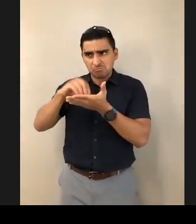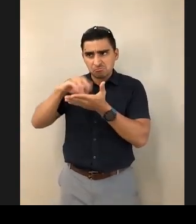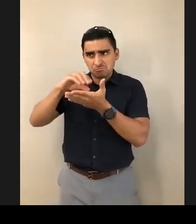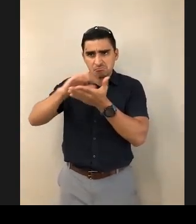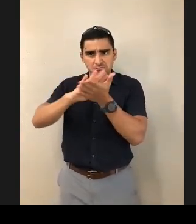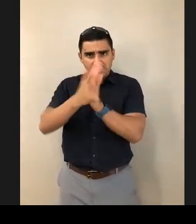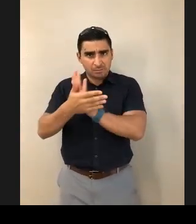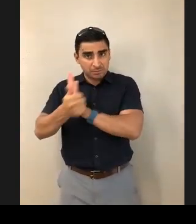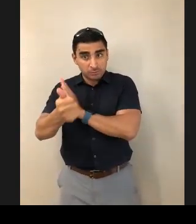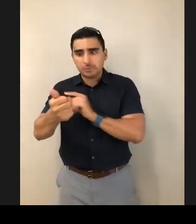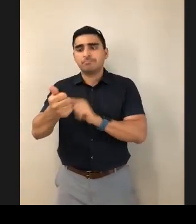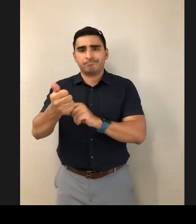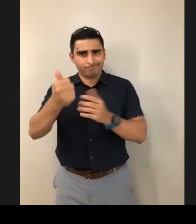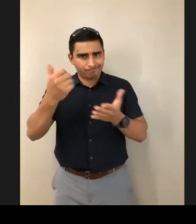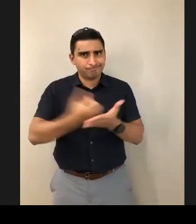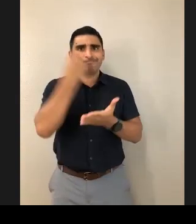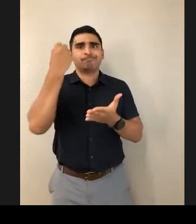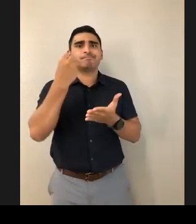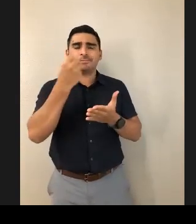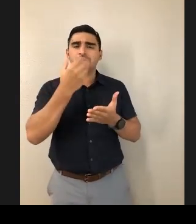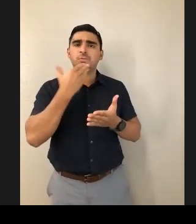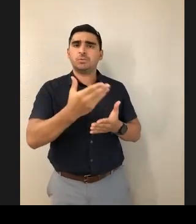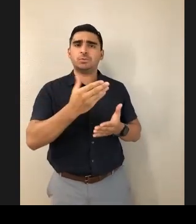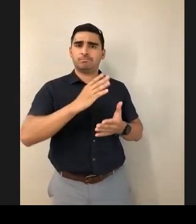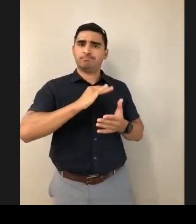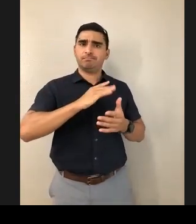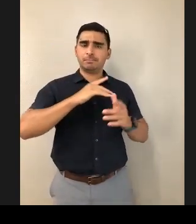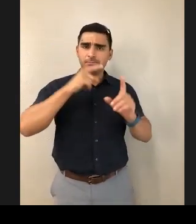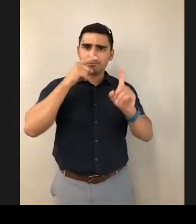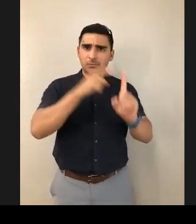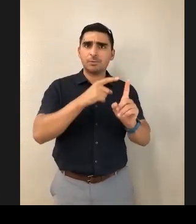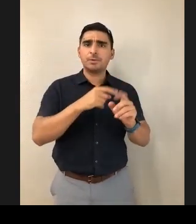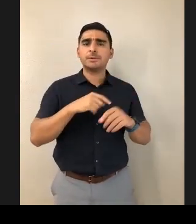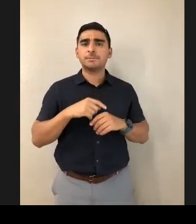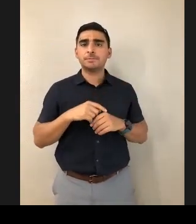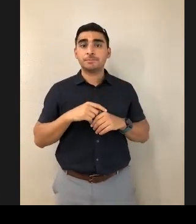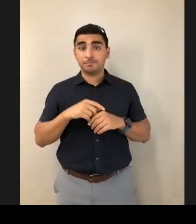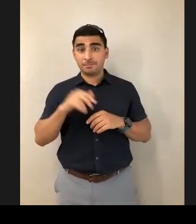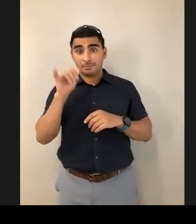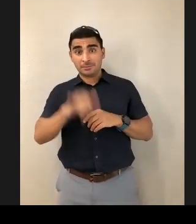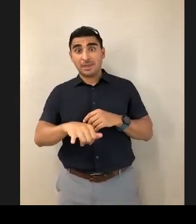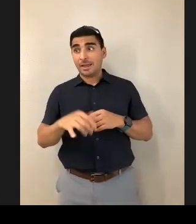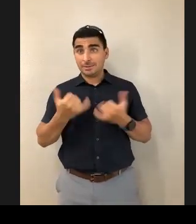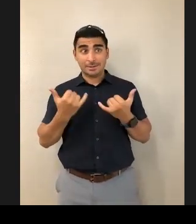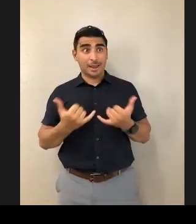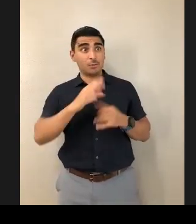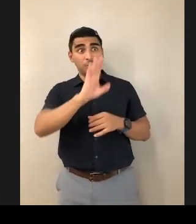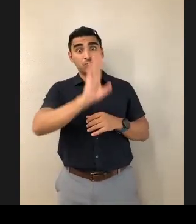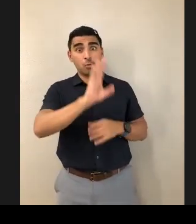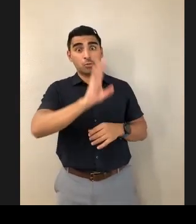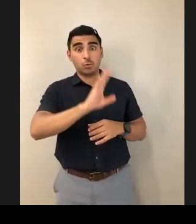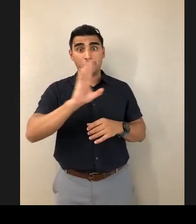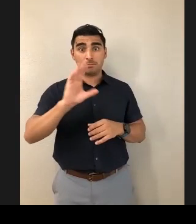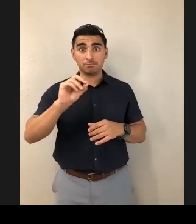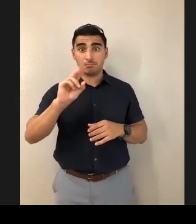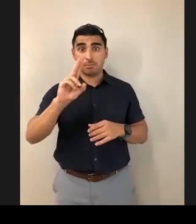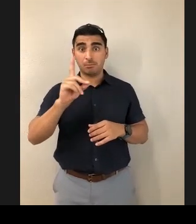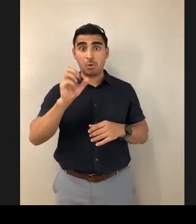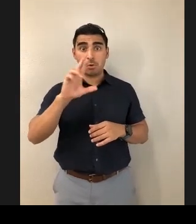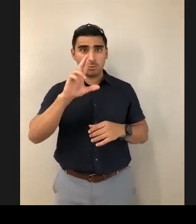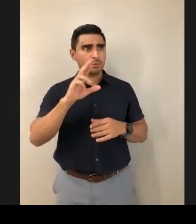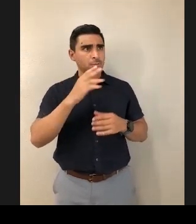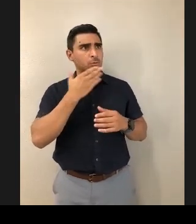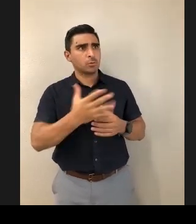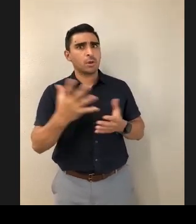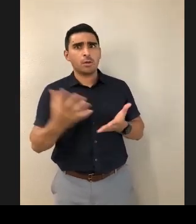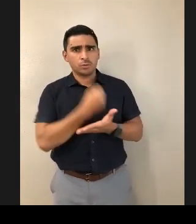ocupar mi experiencia para una buena oportunidad. Entonces yo vi esa oportunidad en Boulder